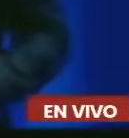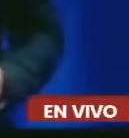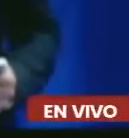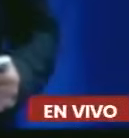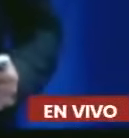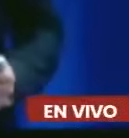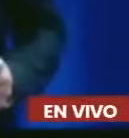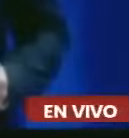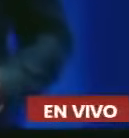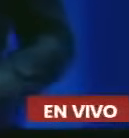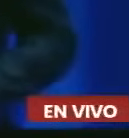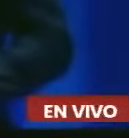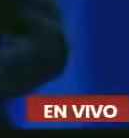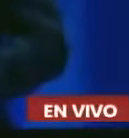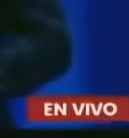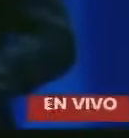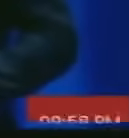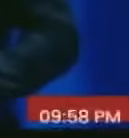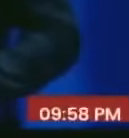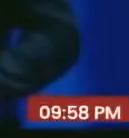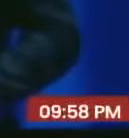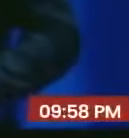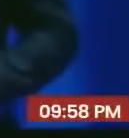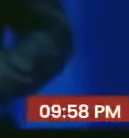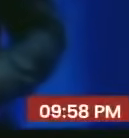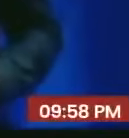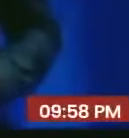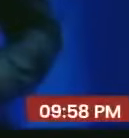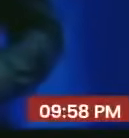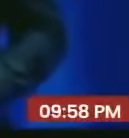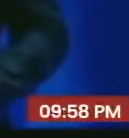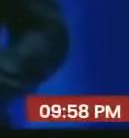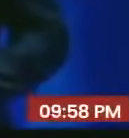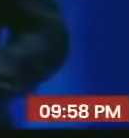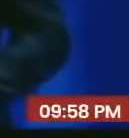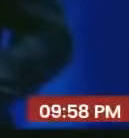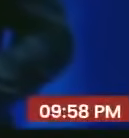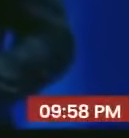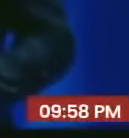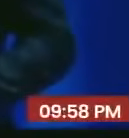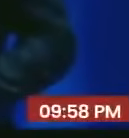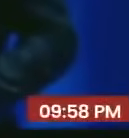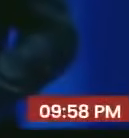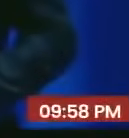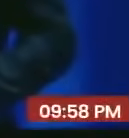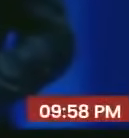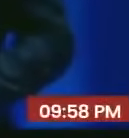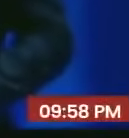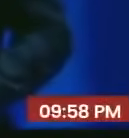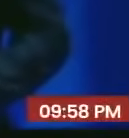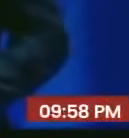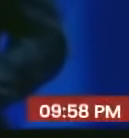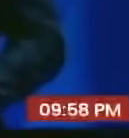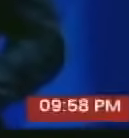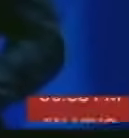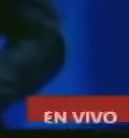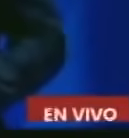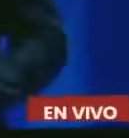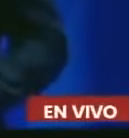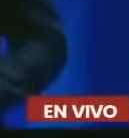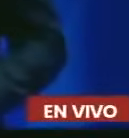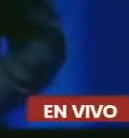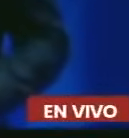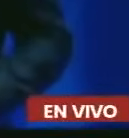cultura que vamos a conocer el día y la noche de hoy, con un niño de edad, de muy poca edad, pequeño en edad,